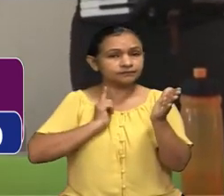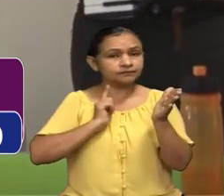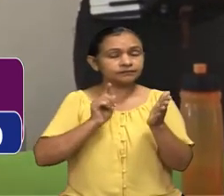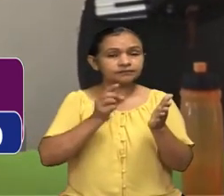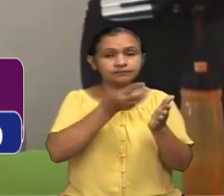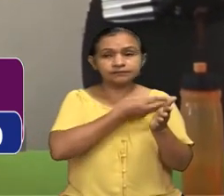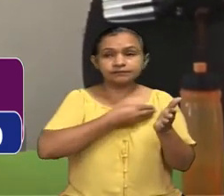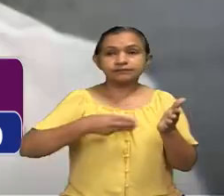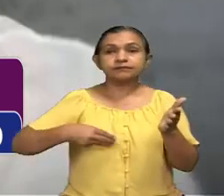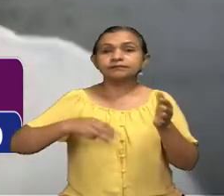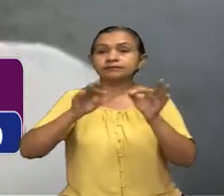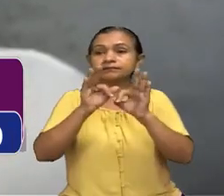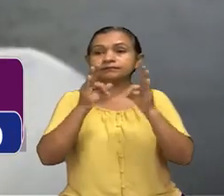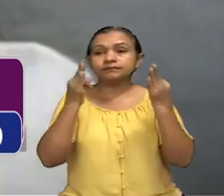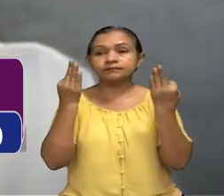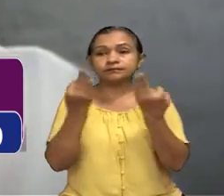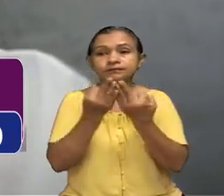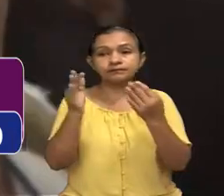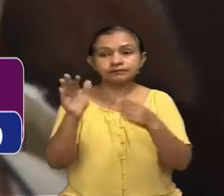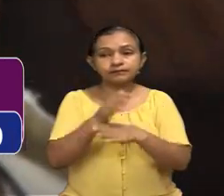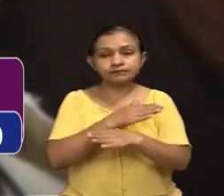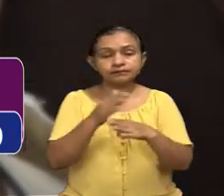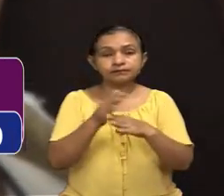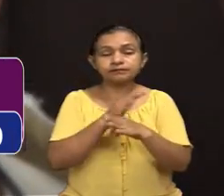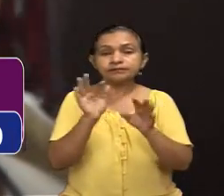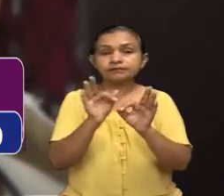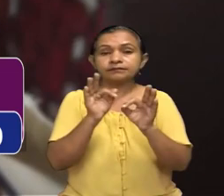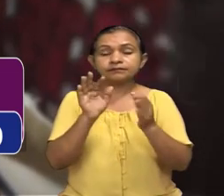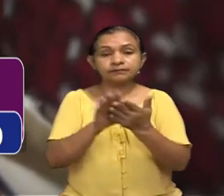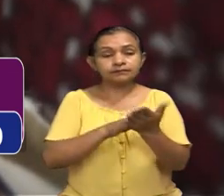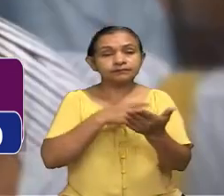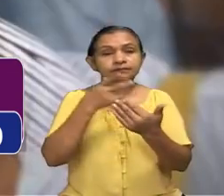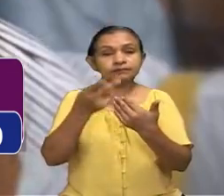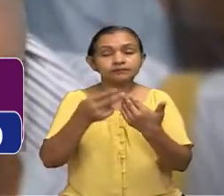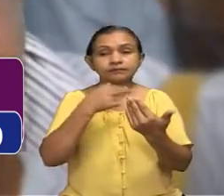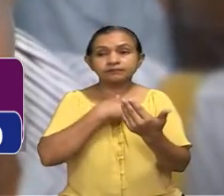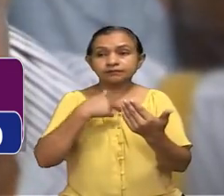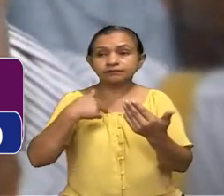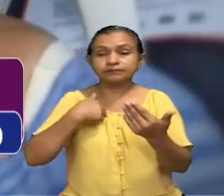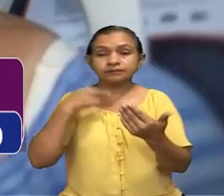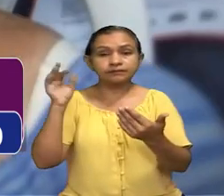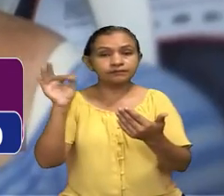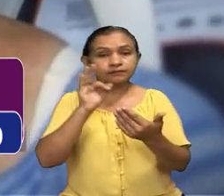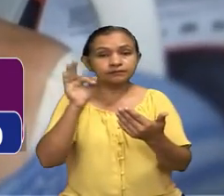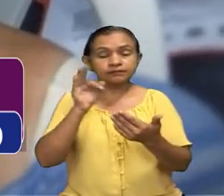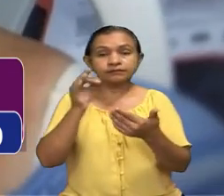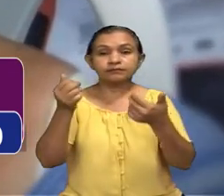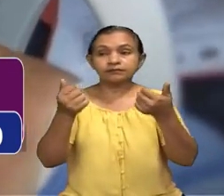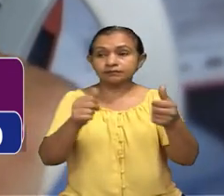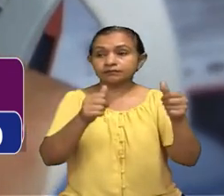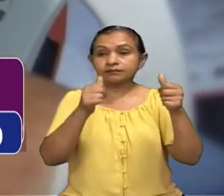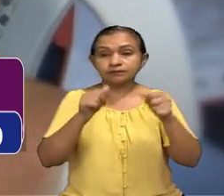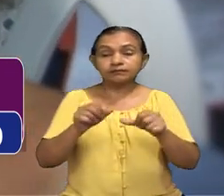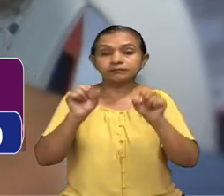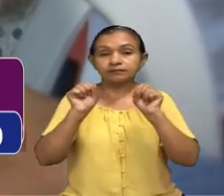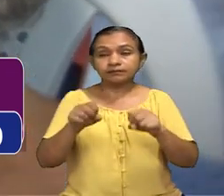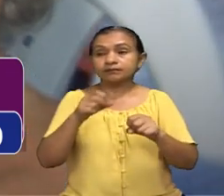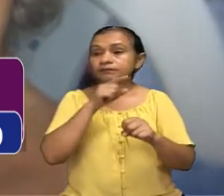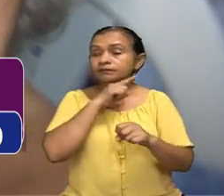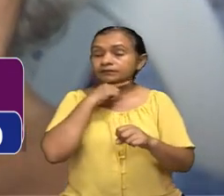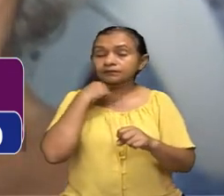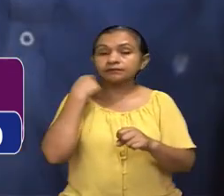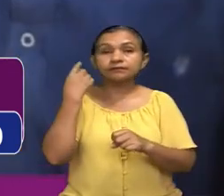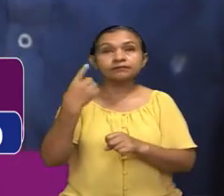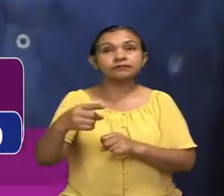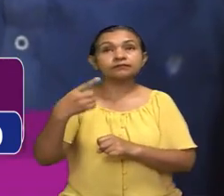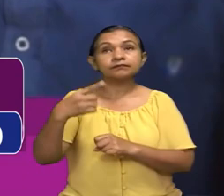el Ministerio de la Familia y desde diferentes programas se vienen creando mecanismos y disposiciones para hacer realidad ese